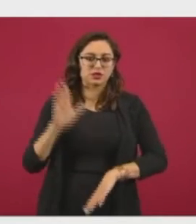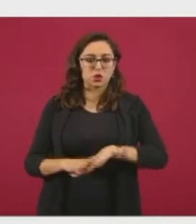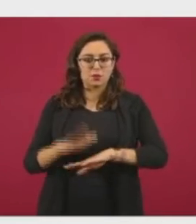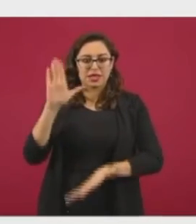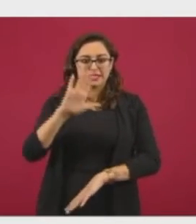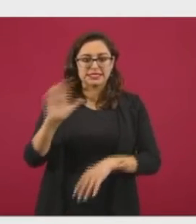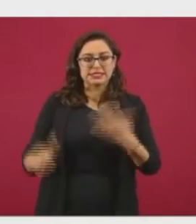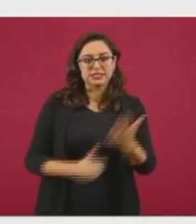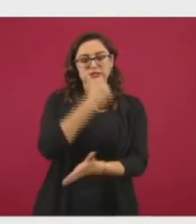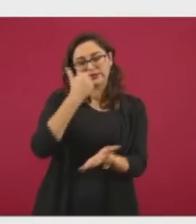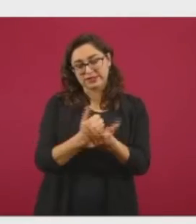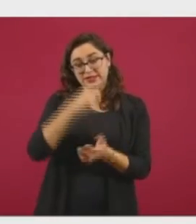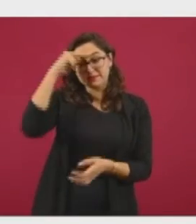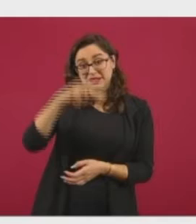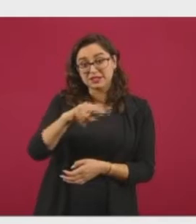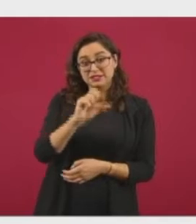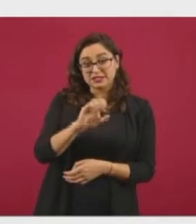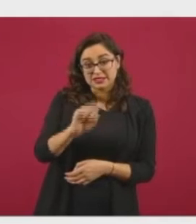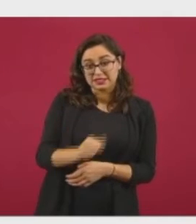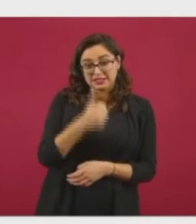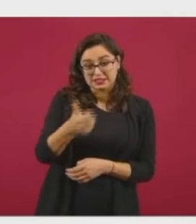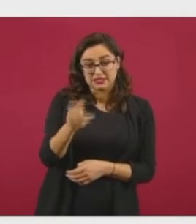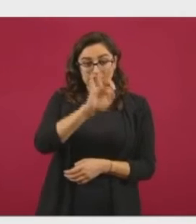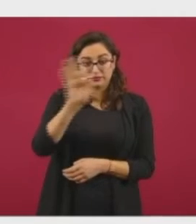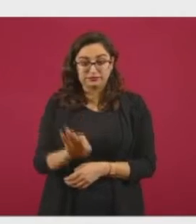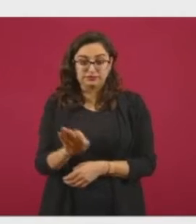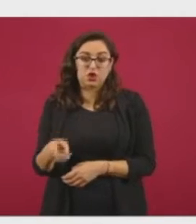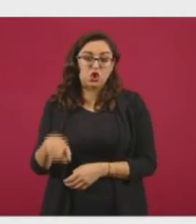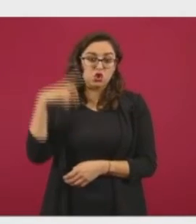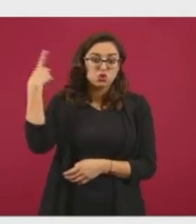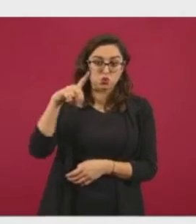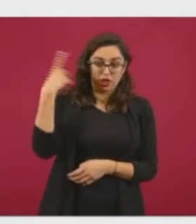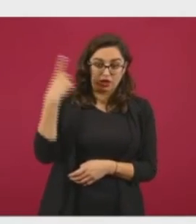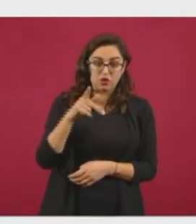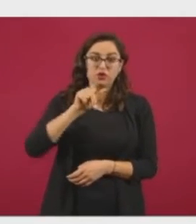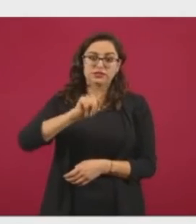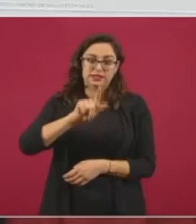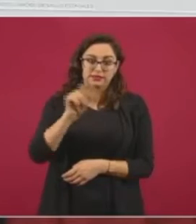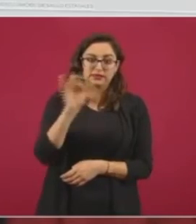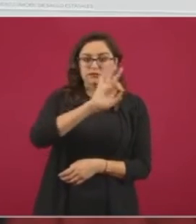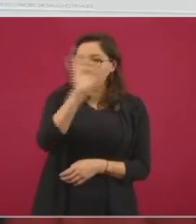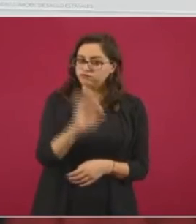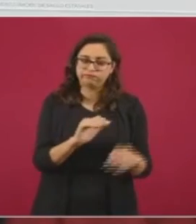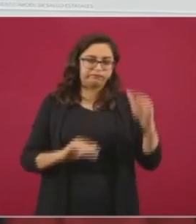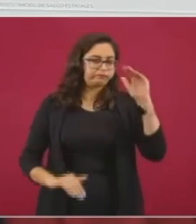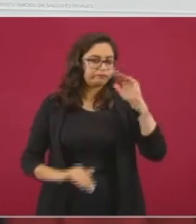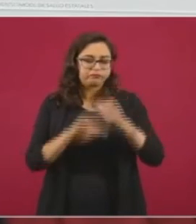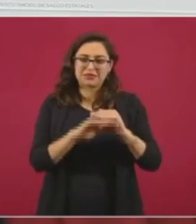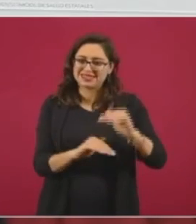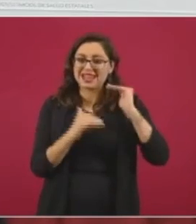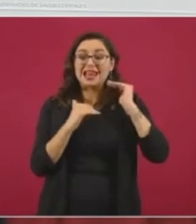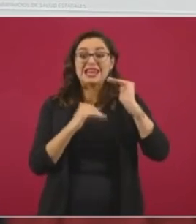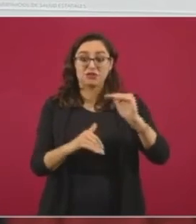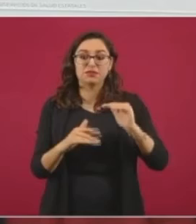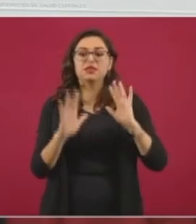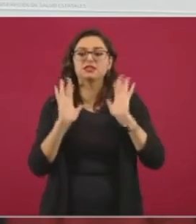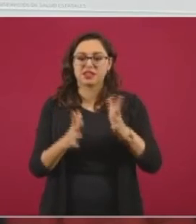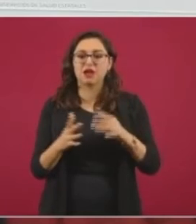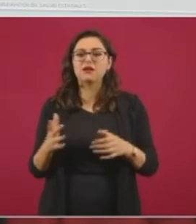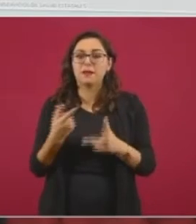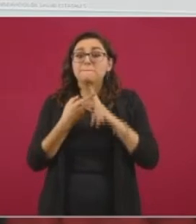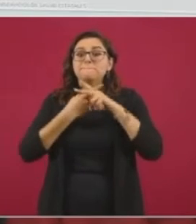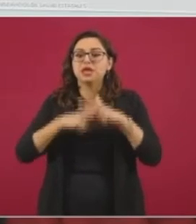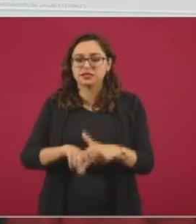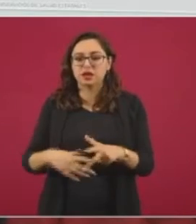México llegando al 66%, Durango ya llegando a este límite del 70%, en donde vemos una saturación